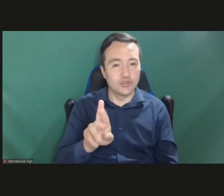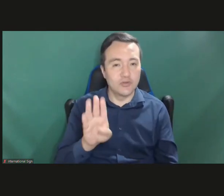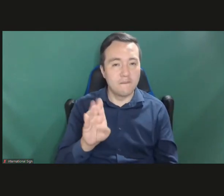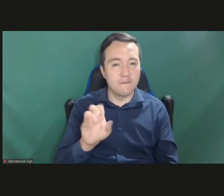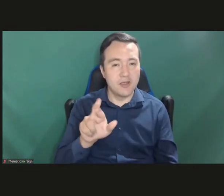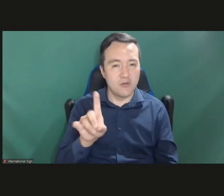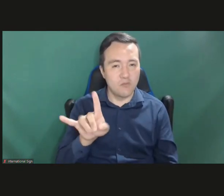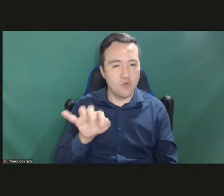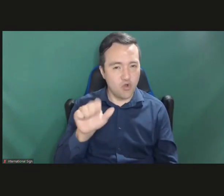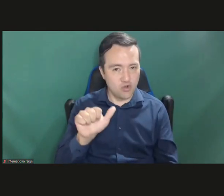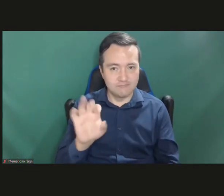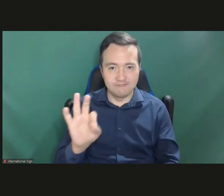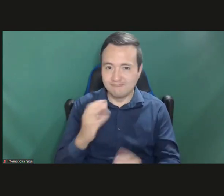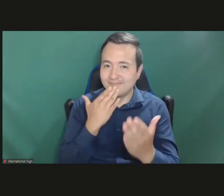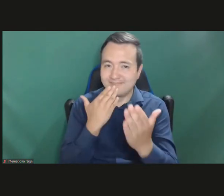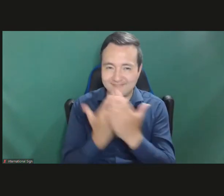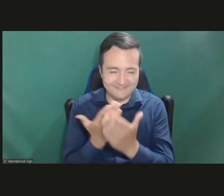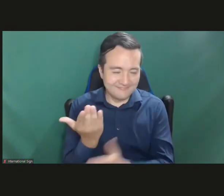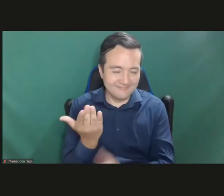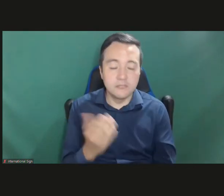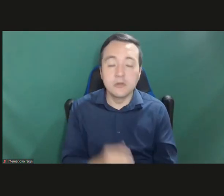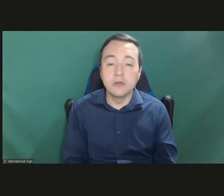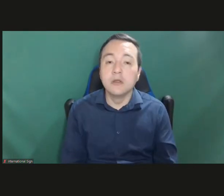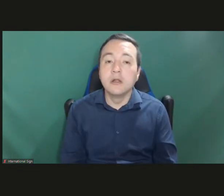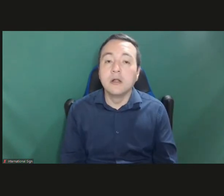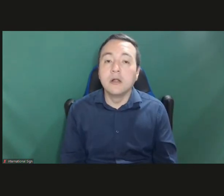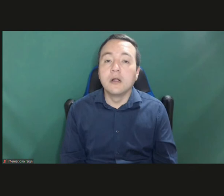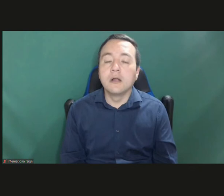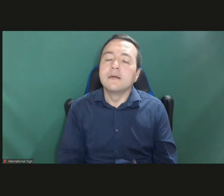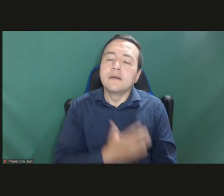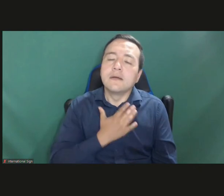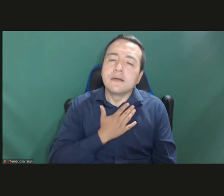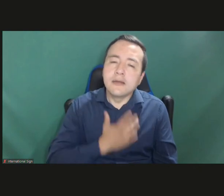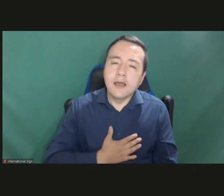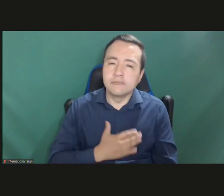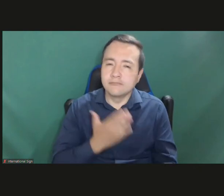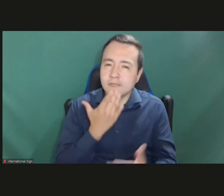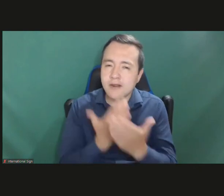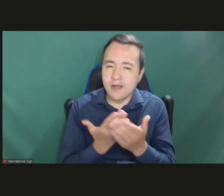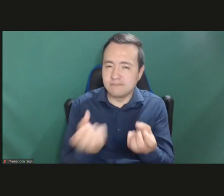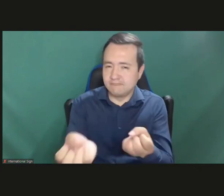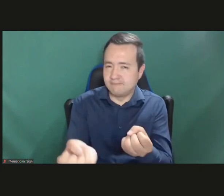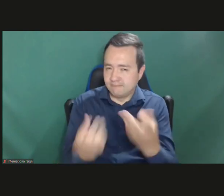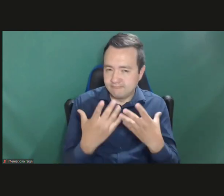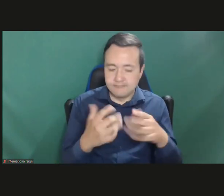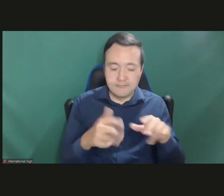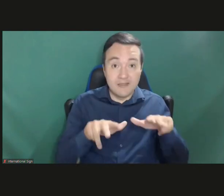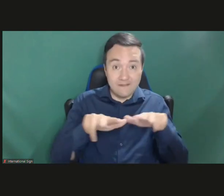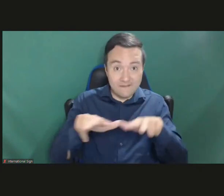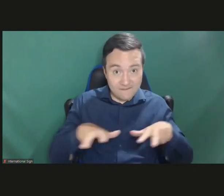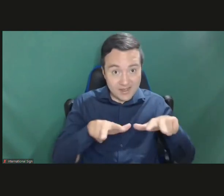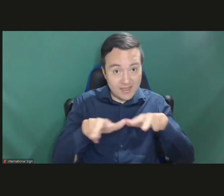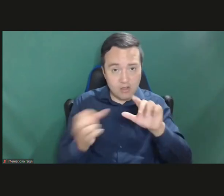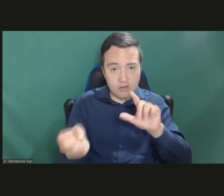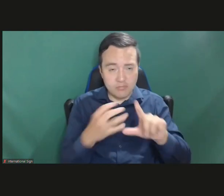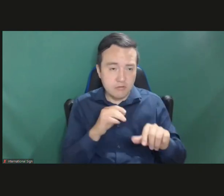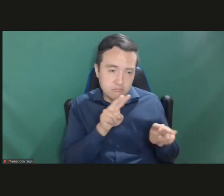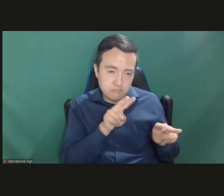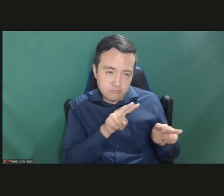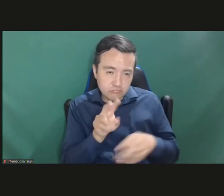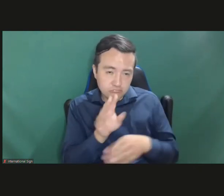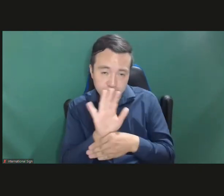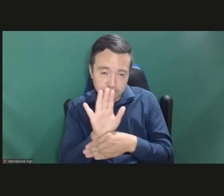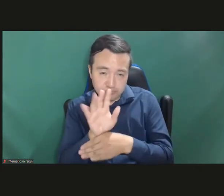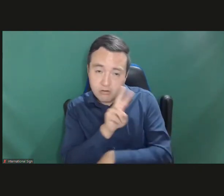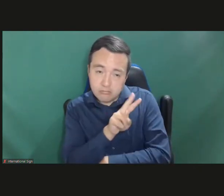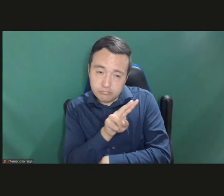quisiera agradecerle también el vídeo y por sus perspectivas tan importantes sobre los